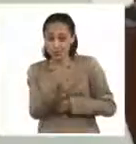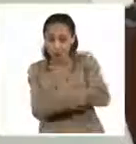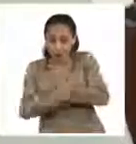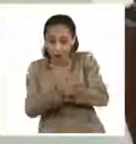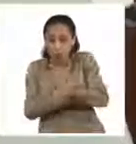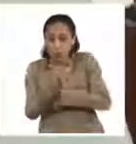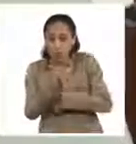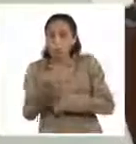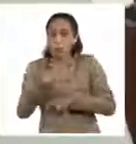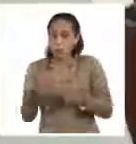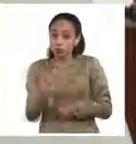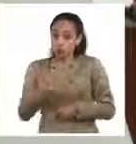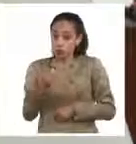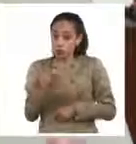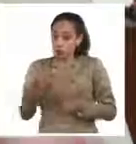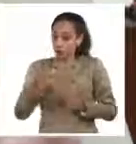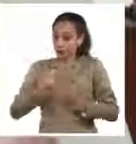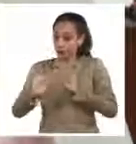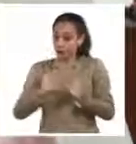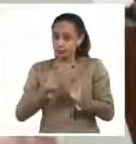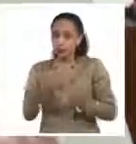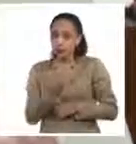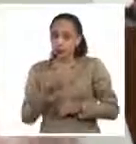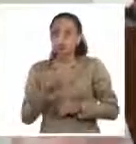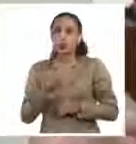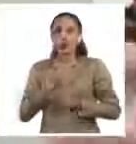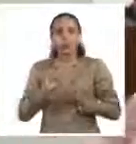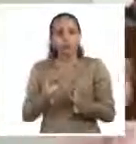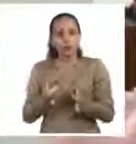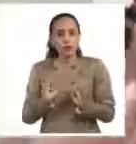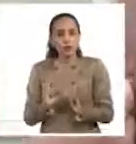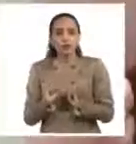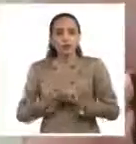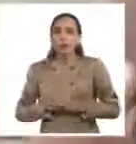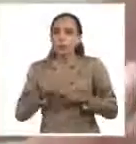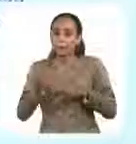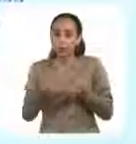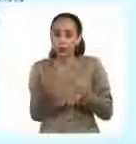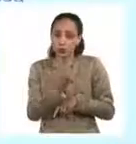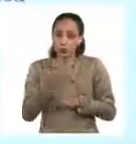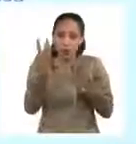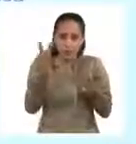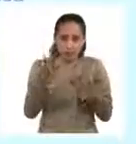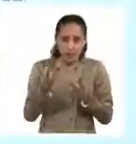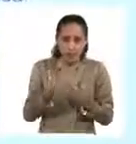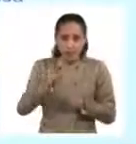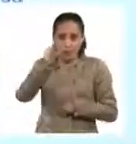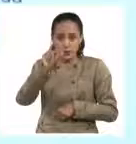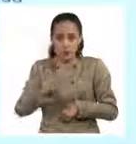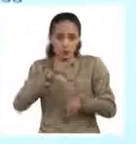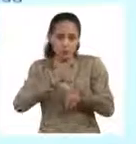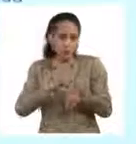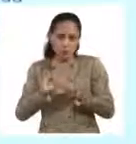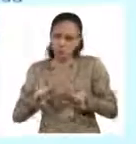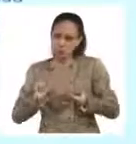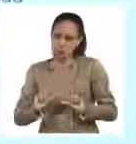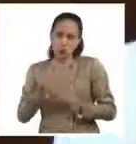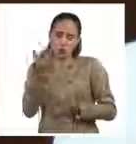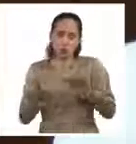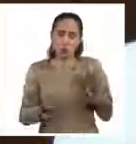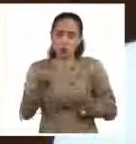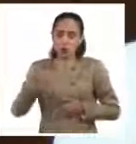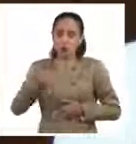seguir por lo menos con la campaña de información, aunque los niveles de nosotros todavía ahí se ve, los niveles de nosotros son muy bajos en comparación con